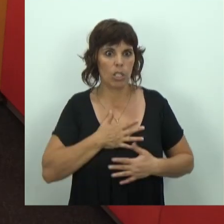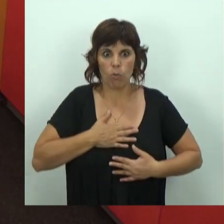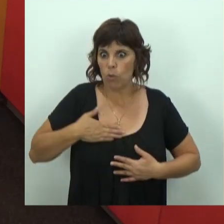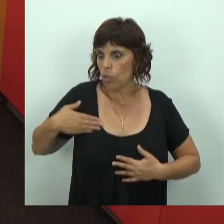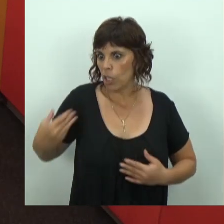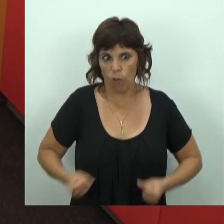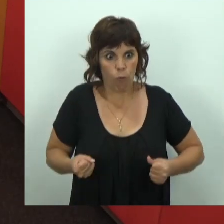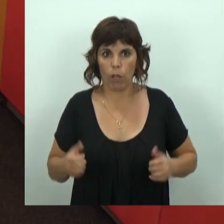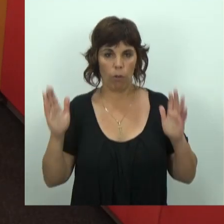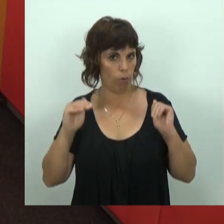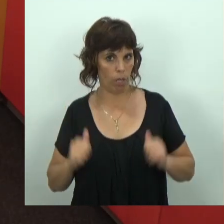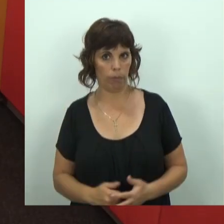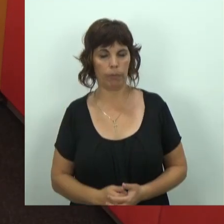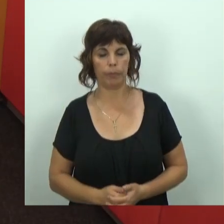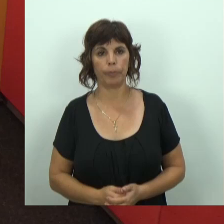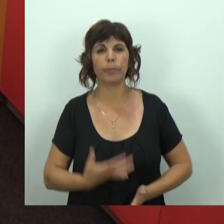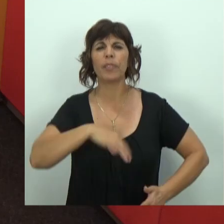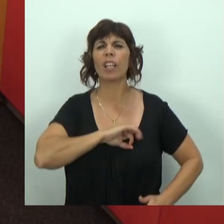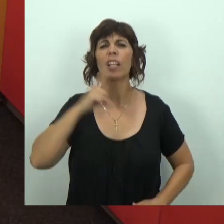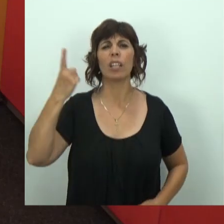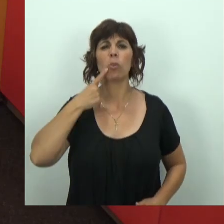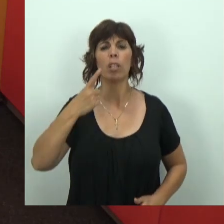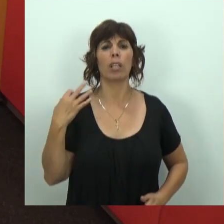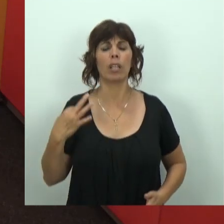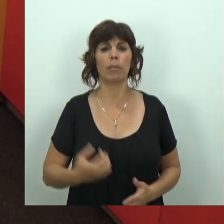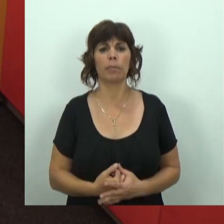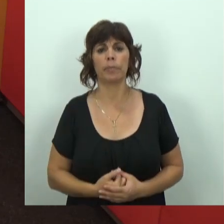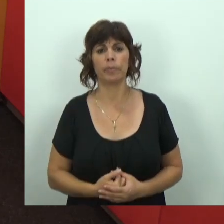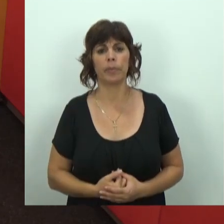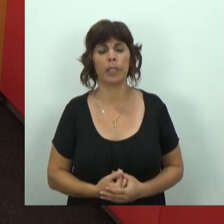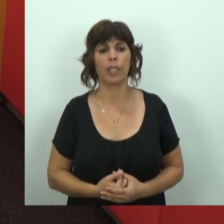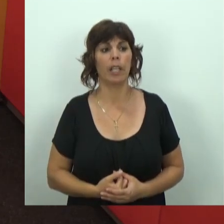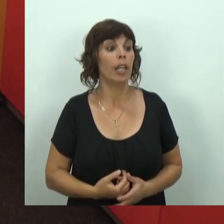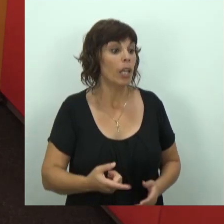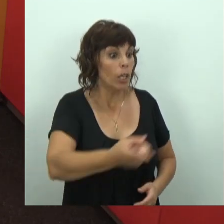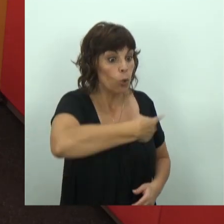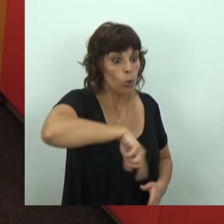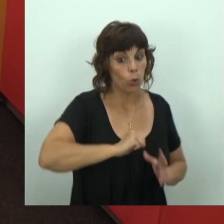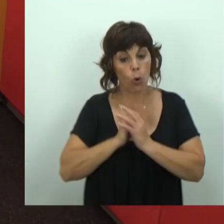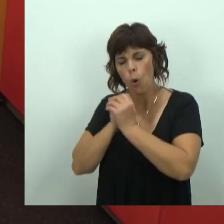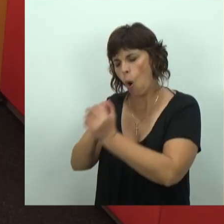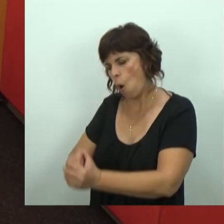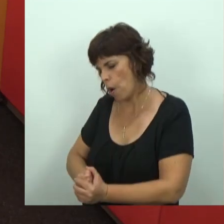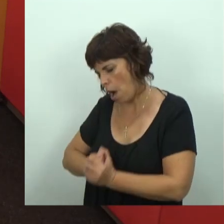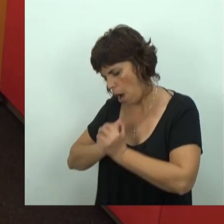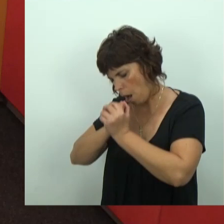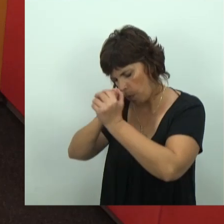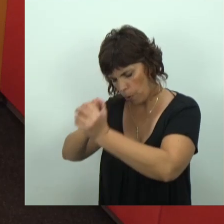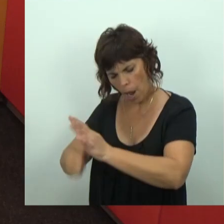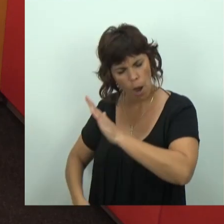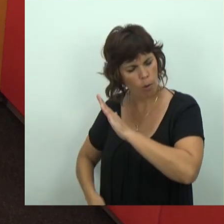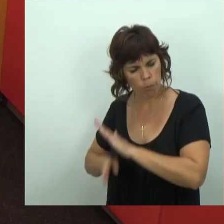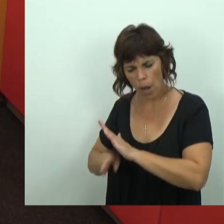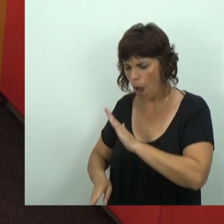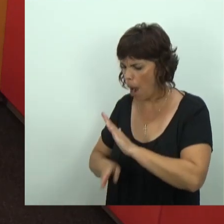El Señor dijo que tenemos que orar continuamente. Insistid.